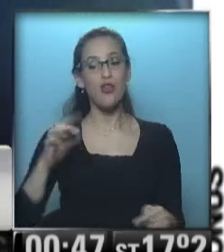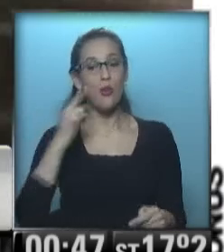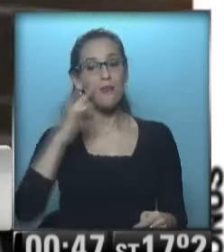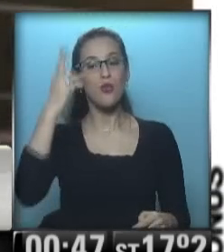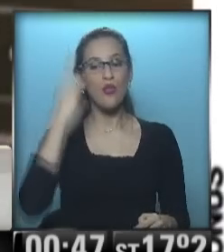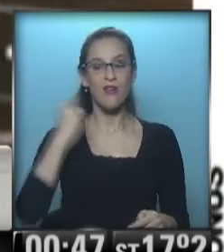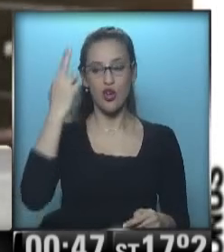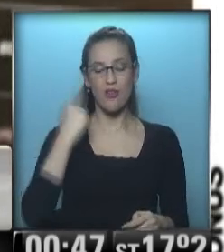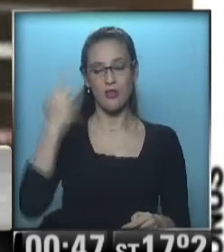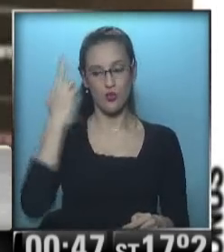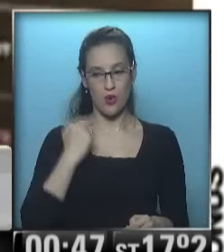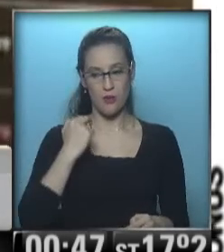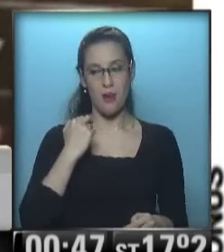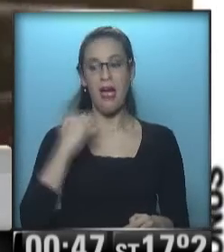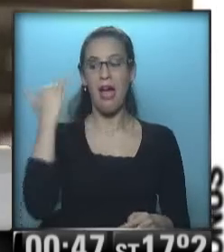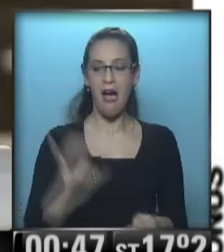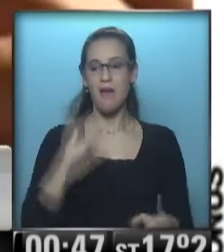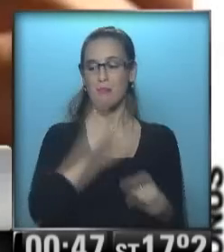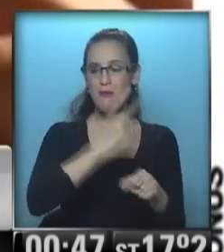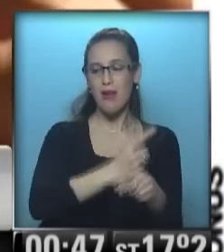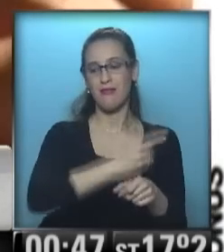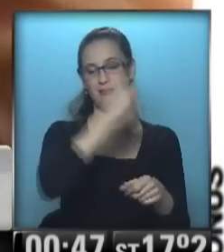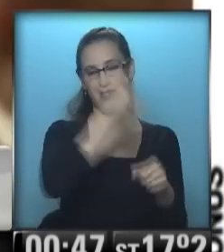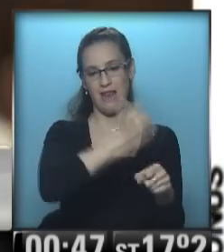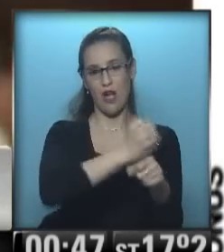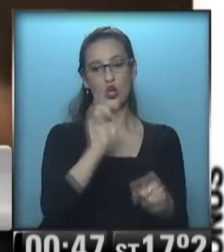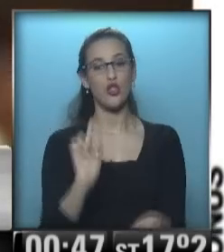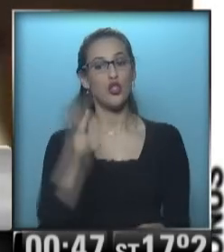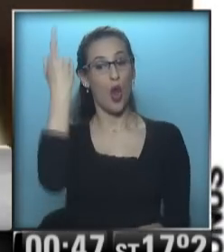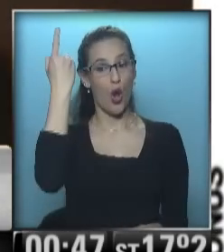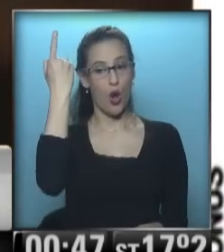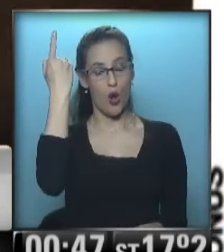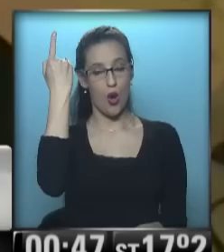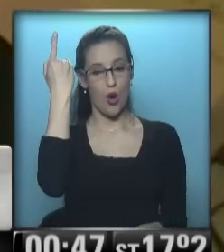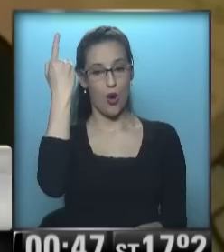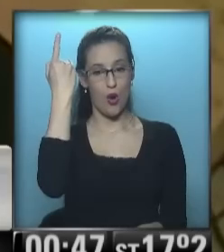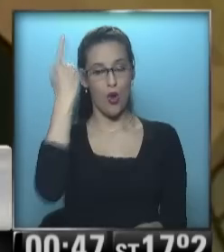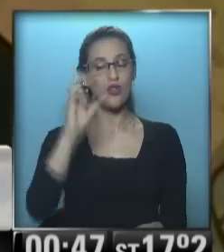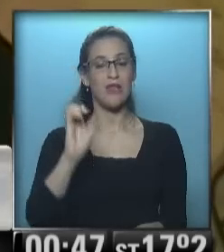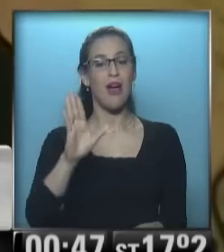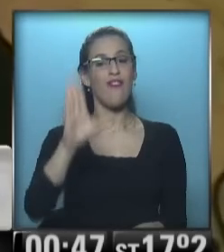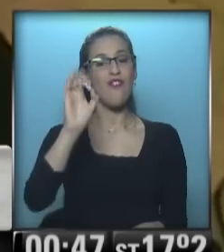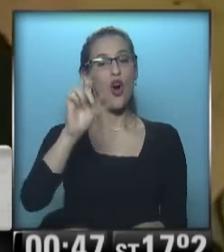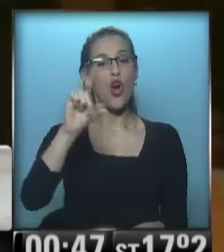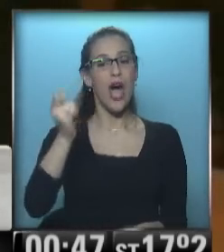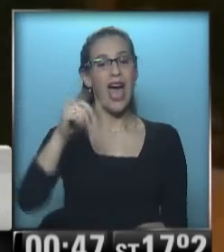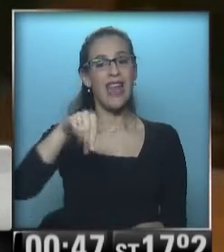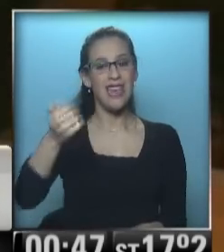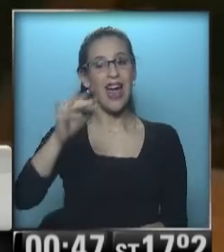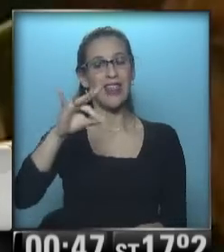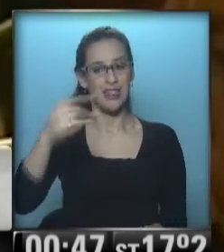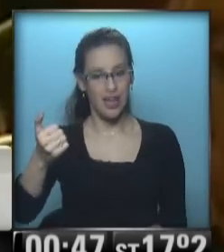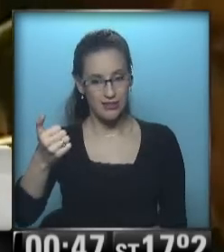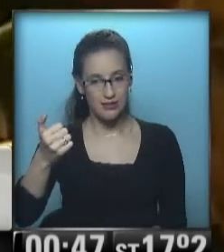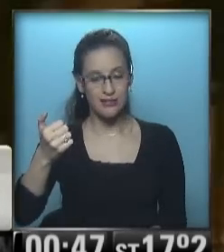1999, edita su primer trabajo en solitario después de Soda, Bocanada. Después le siguieron propuestas